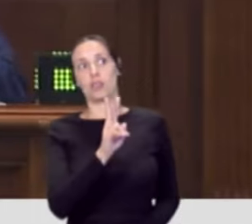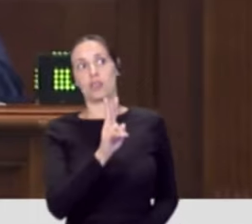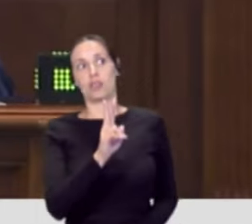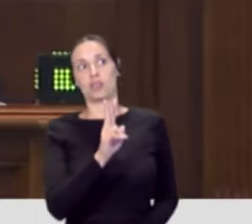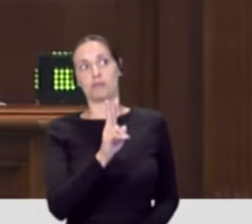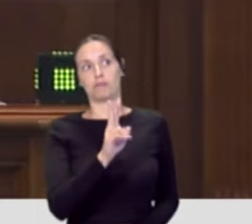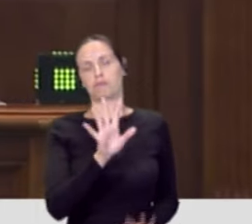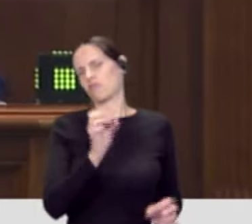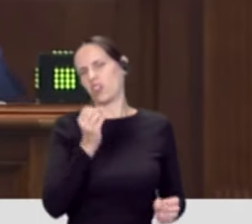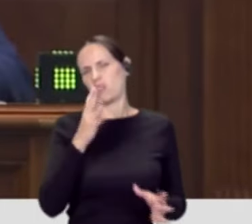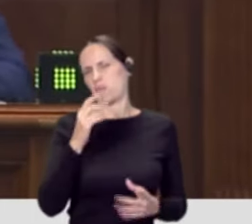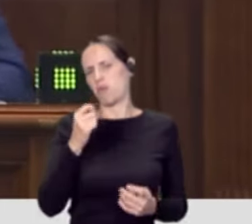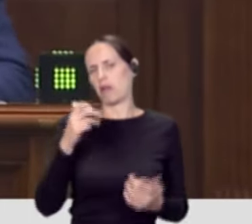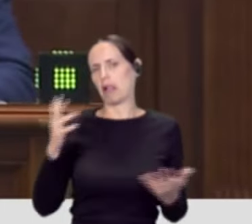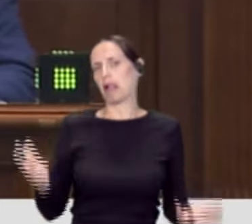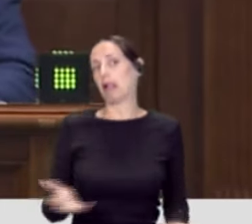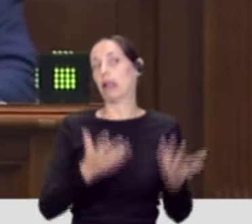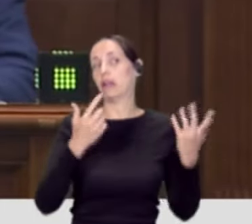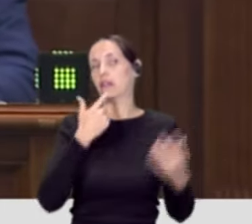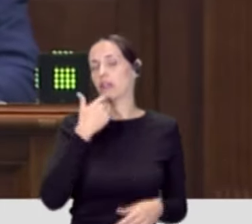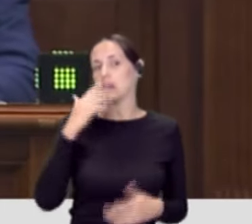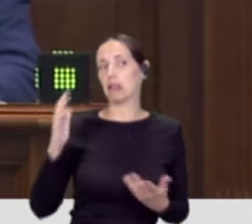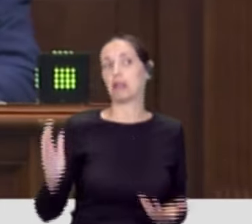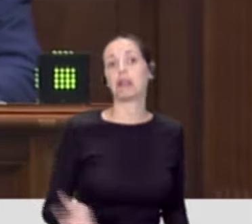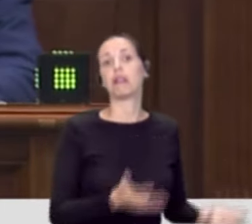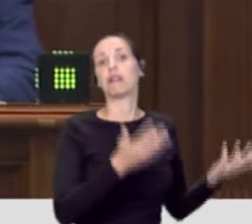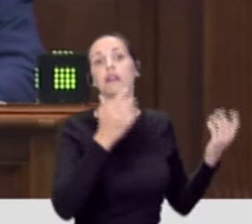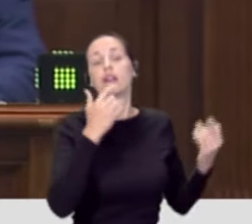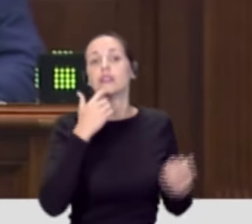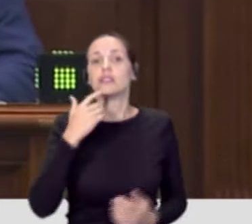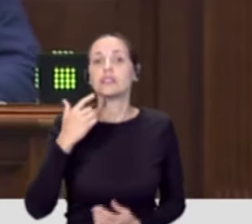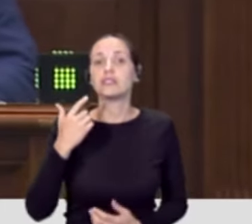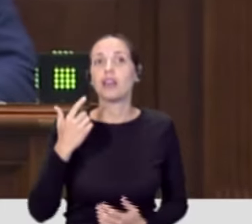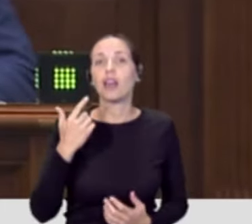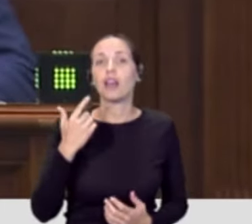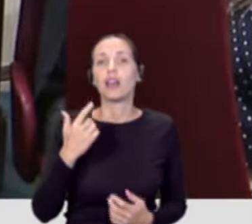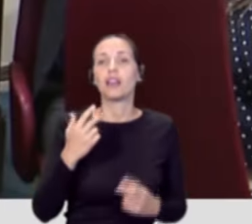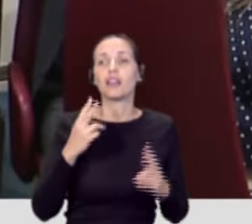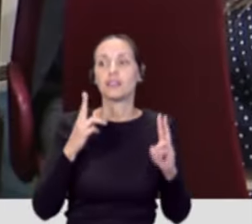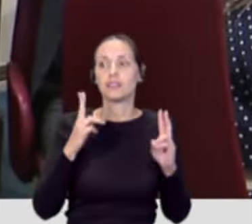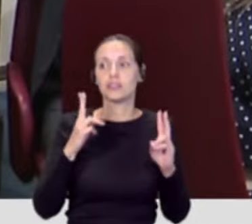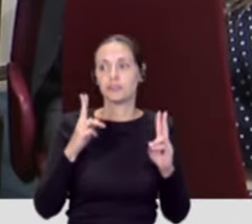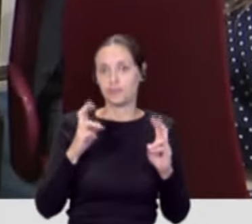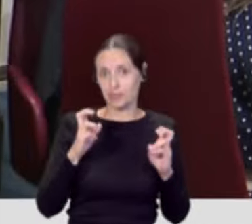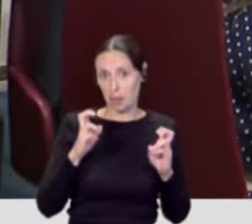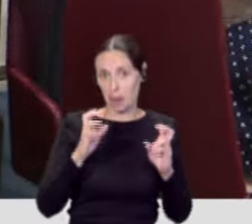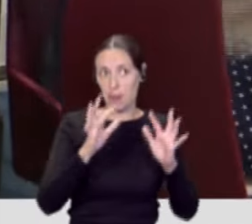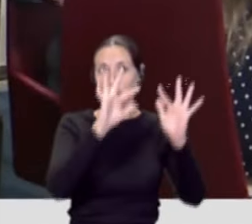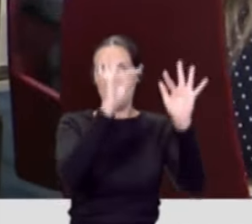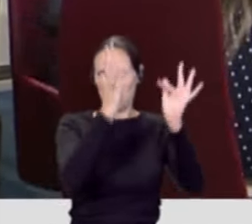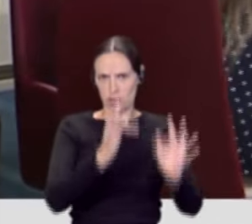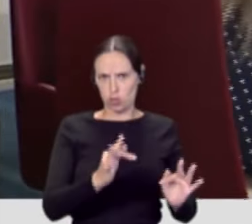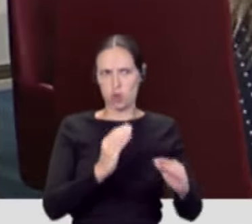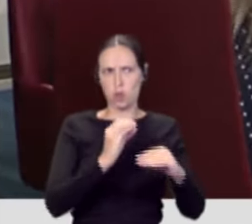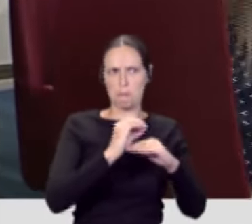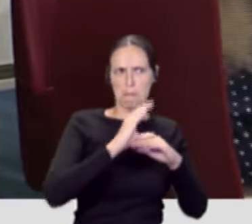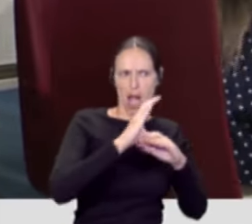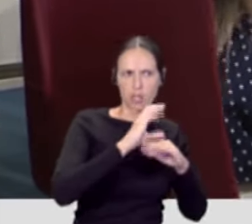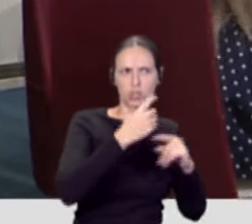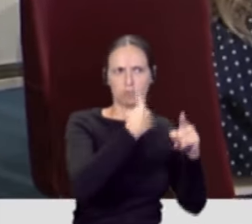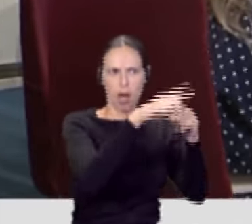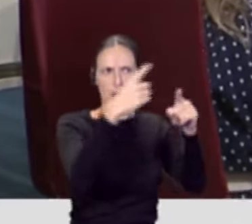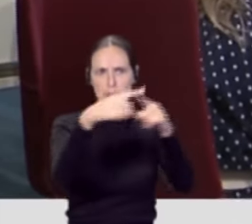lo dijeron así, lo pasaron un poco de soslayo, ¿no? Vamos a reducir el presupuesto, bueno, van a aumentar en muchas cosas, pero van a reducir en aguas